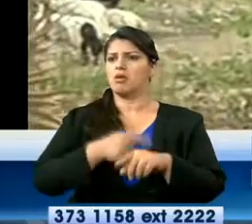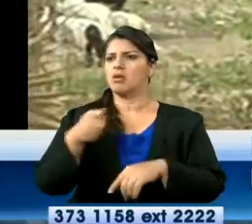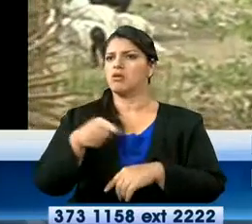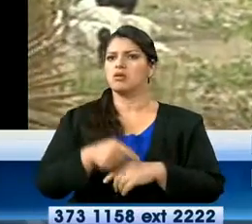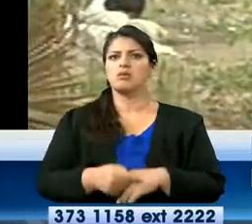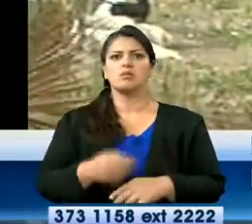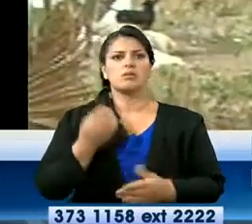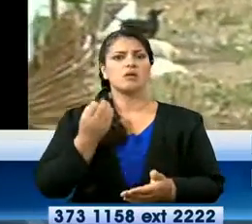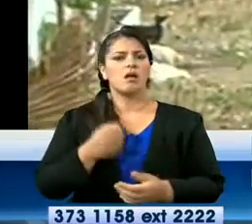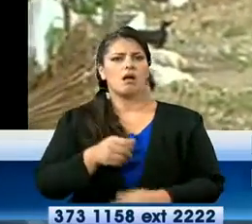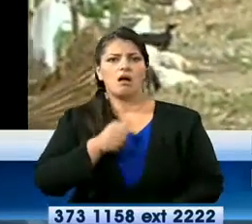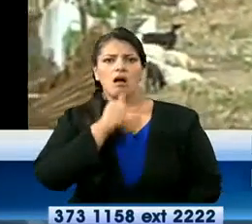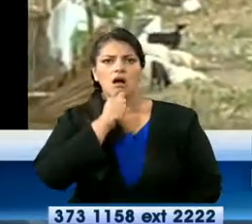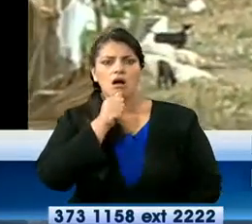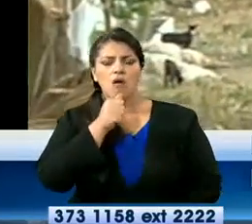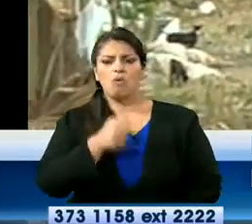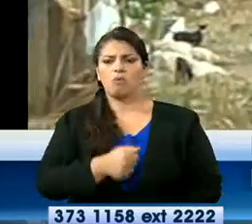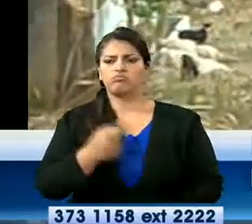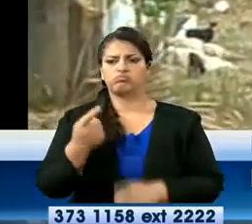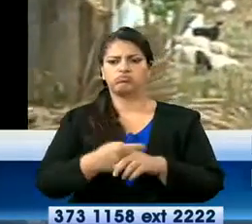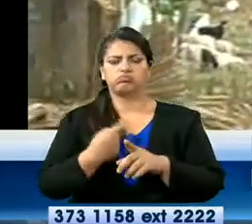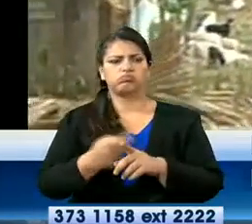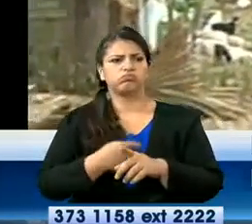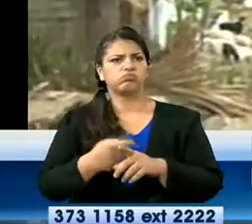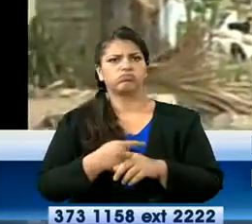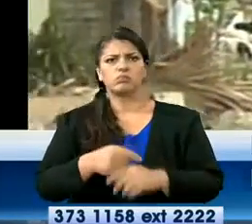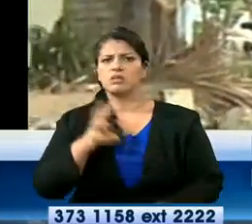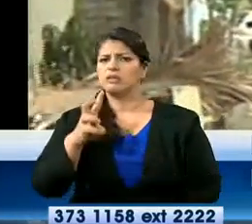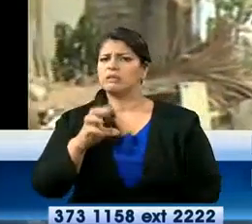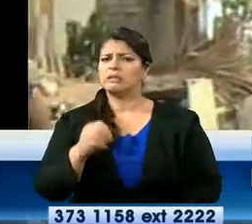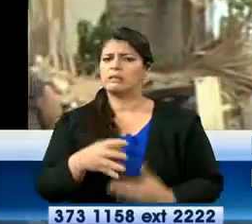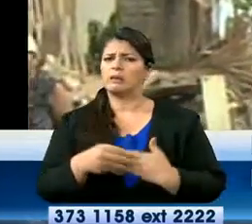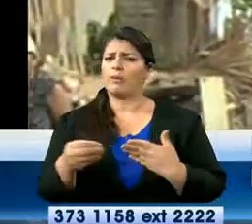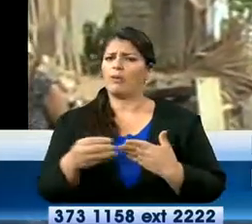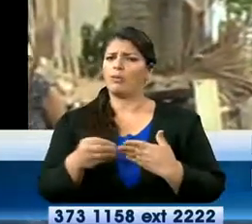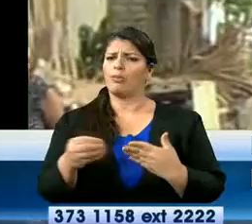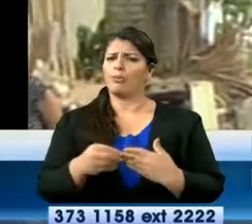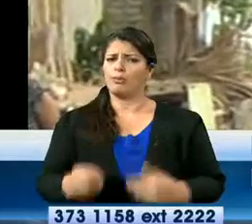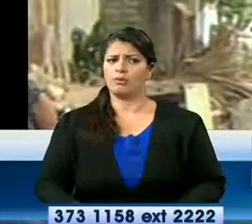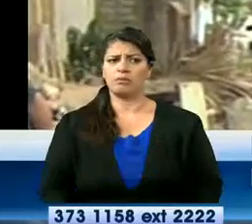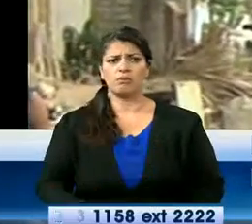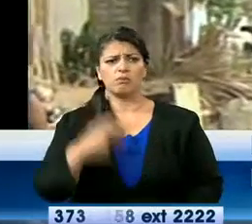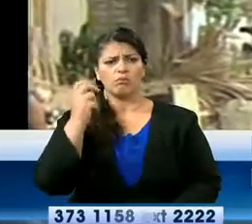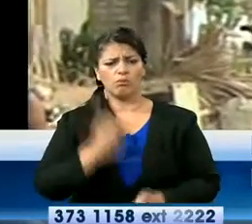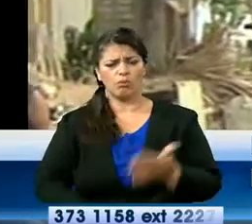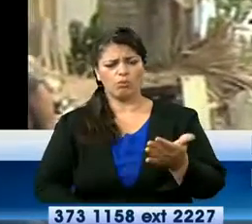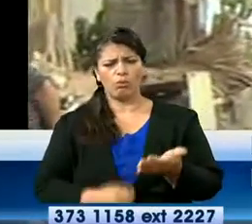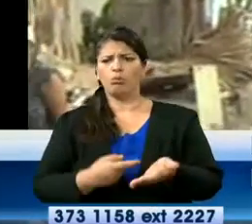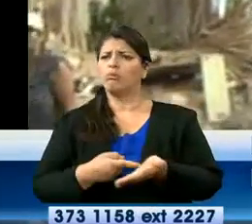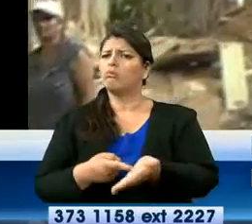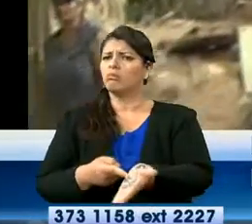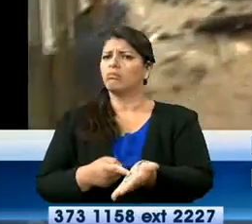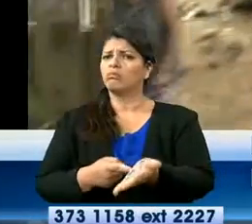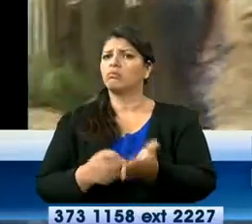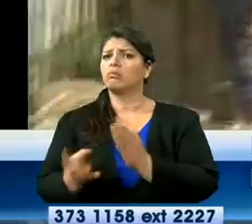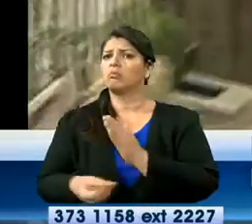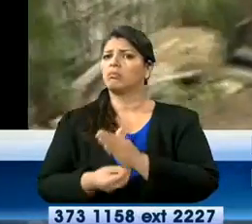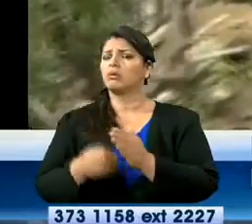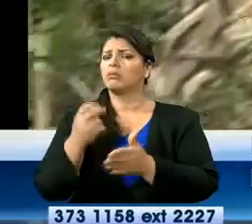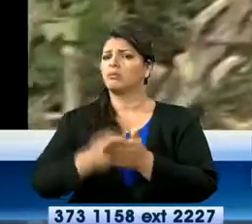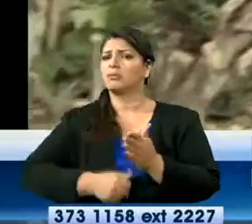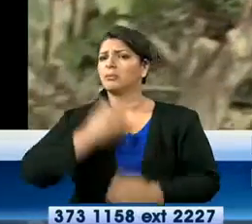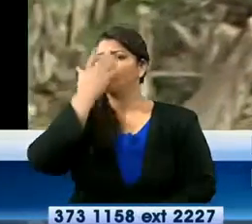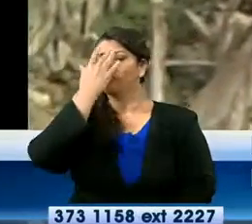Yo no sé por qué razón vienen las multas con nosotros. Nosotros no es para que paguemos esa cantidad. sino yo no tengo, lo que tengo es una refrigeradora y un